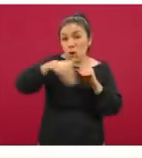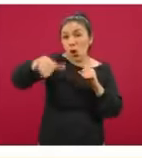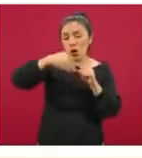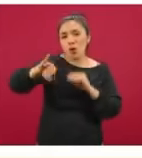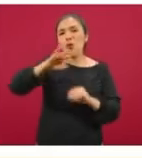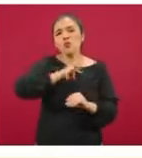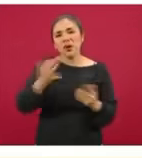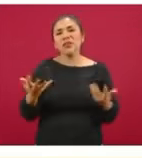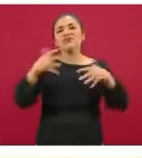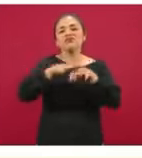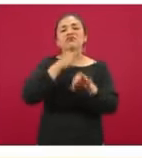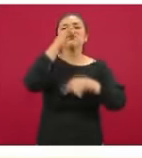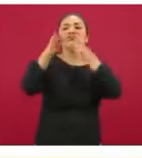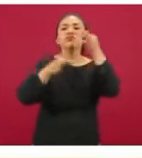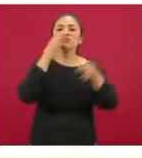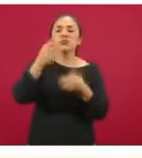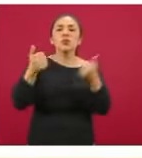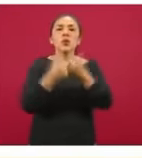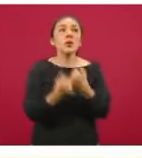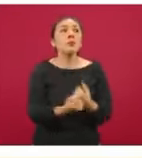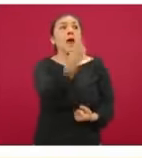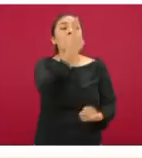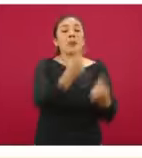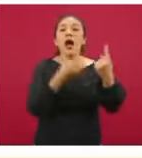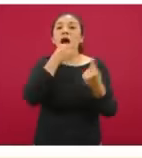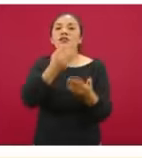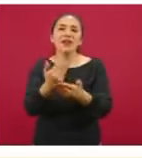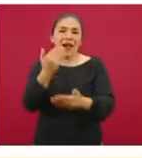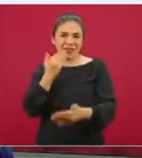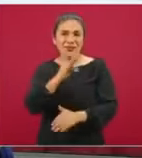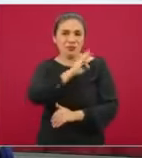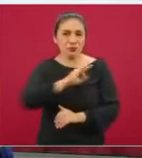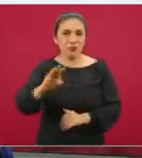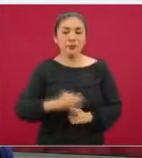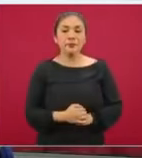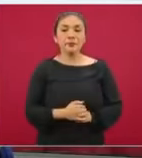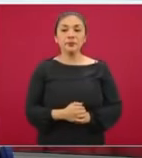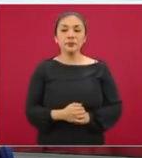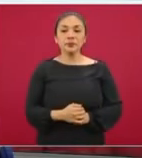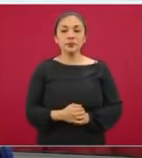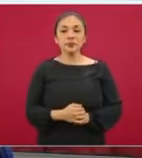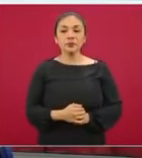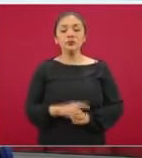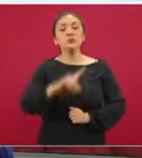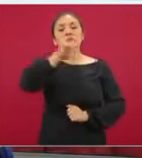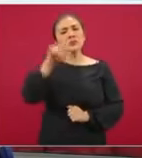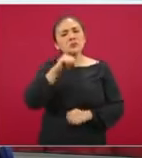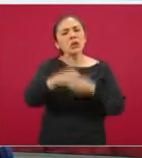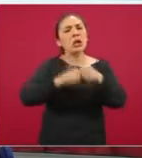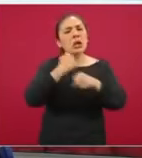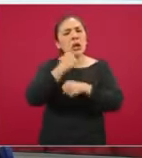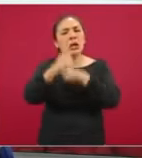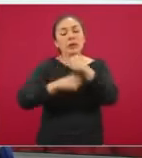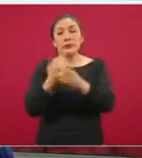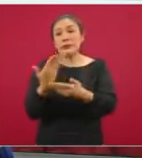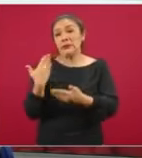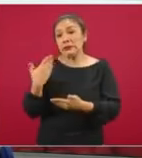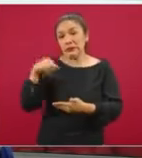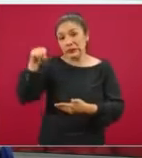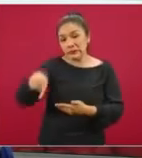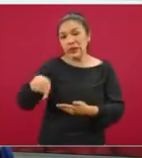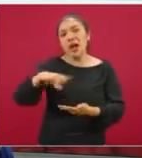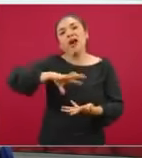y la notificación de todos estos brotes. Si me permiten la siguiente. Ya en años más recientes esto